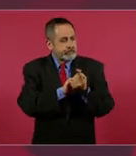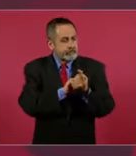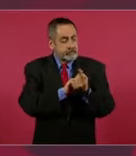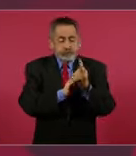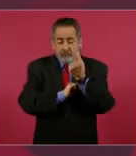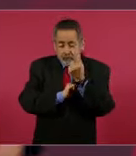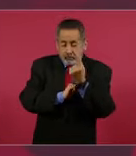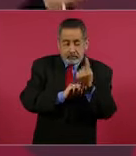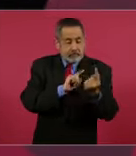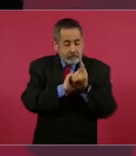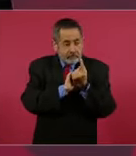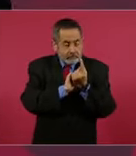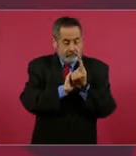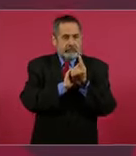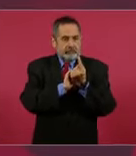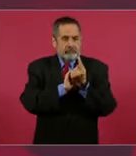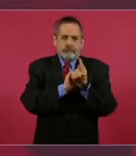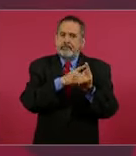pues,